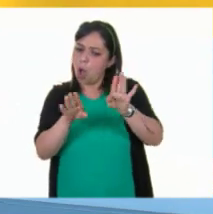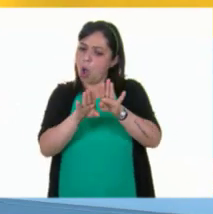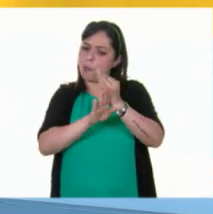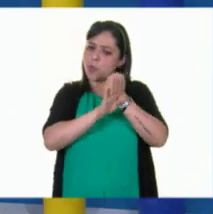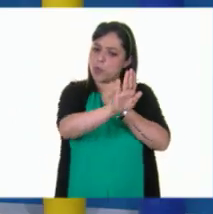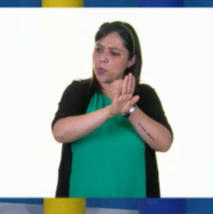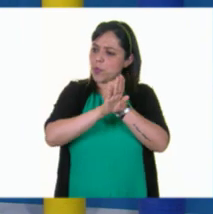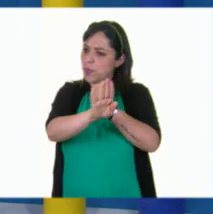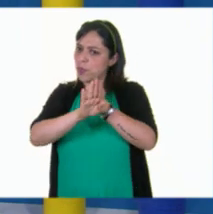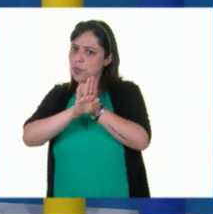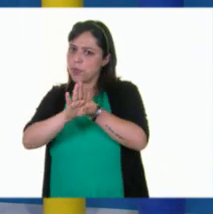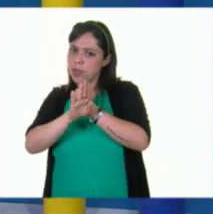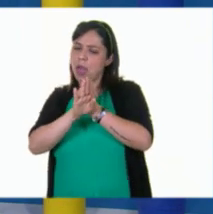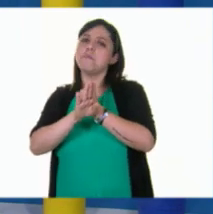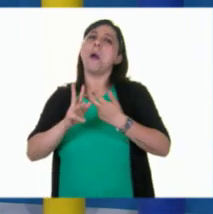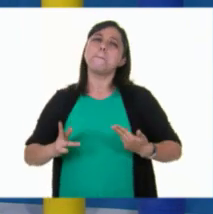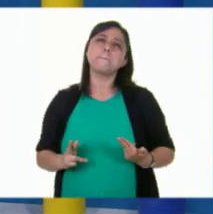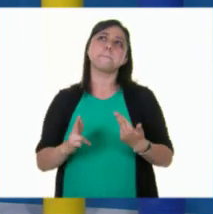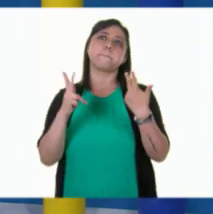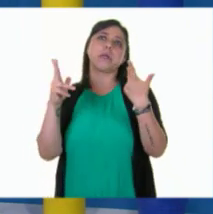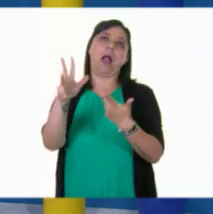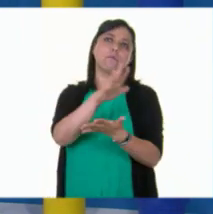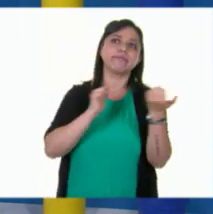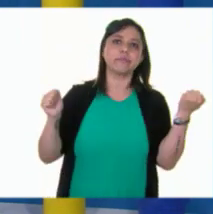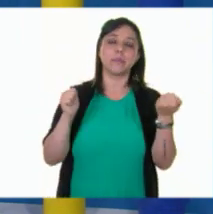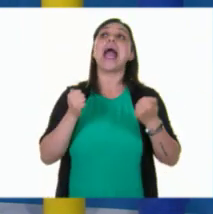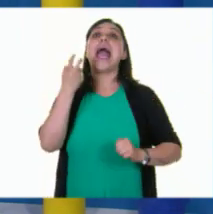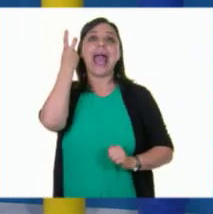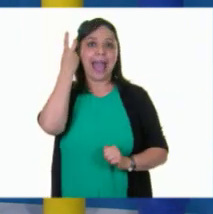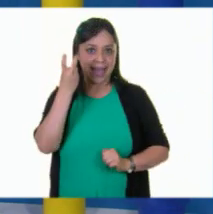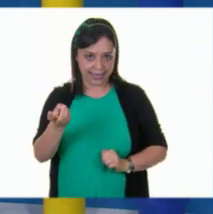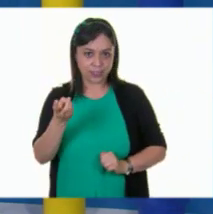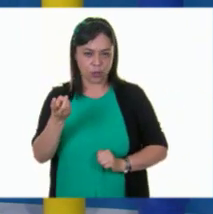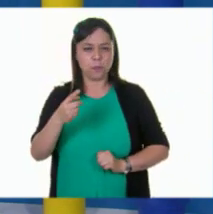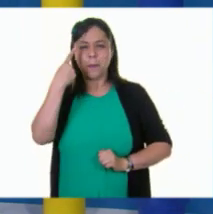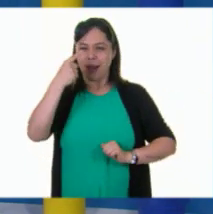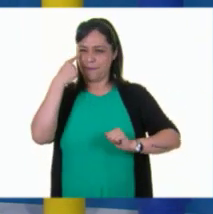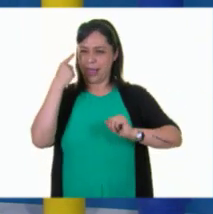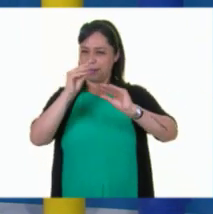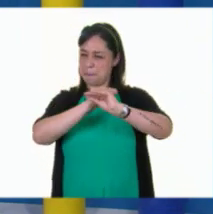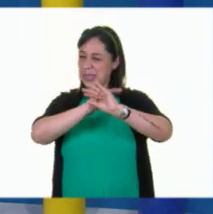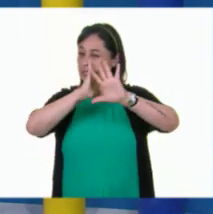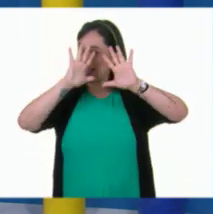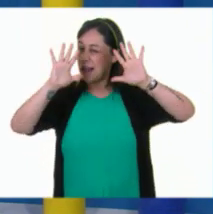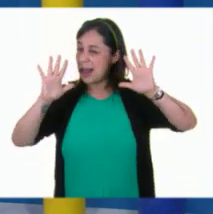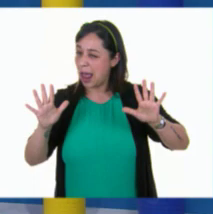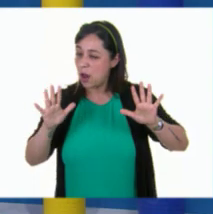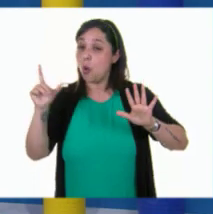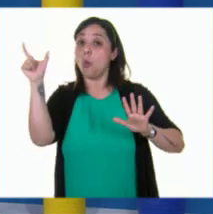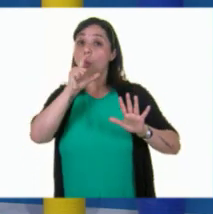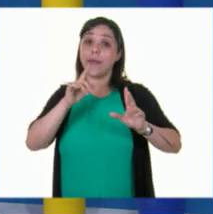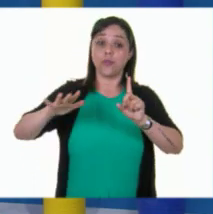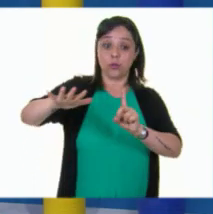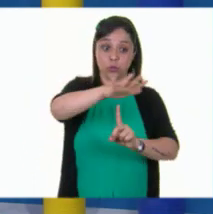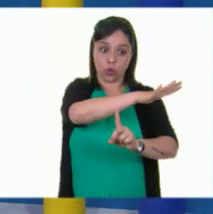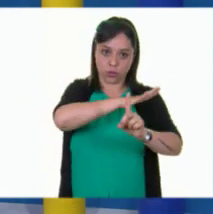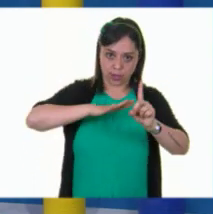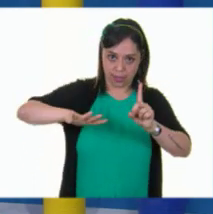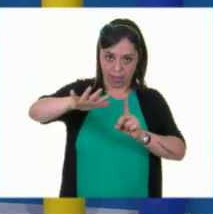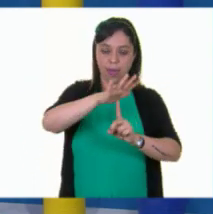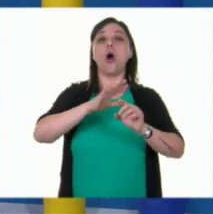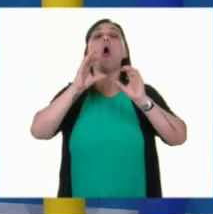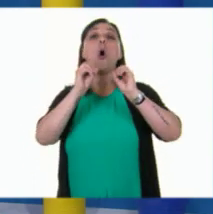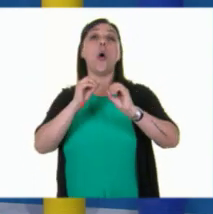desastres. Para que nos quede aún más claro lo que sucede cuando la sociedad y las autoridades no trabajan